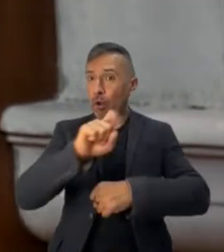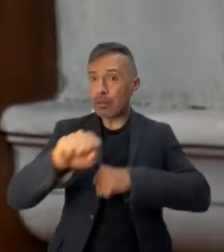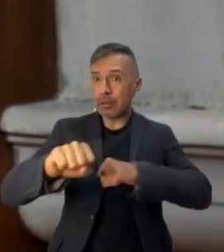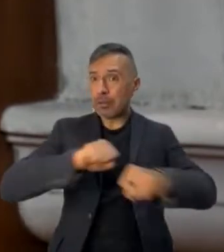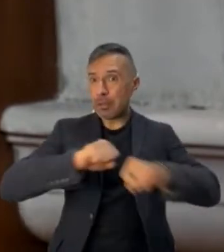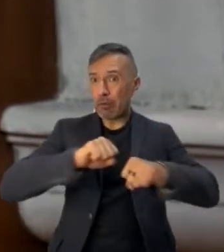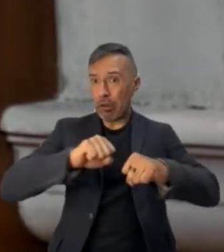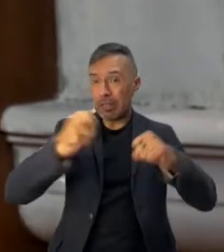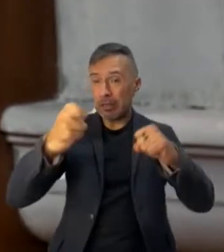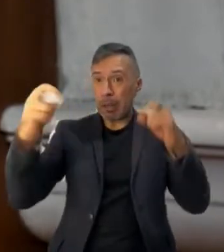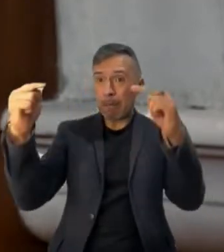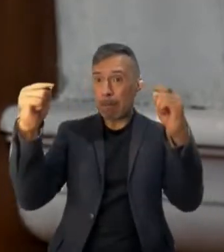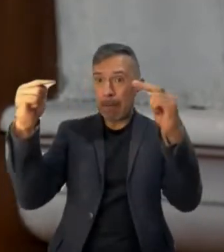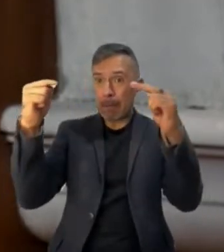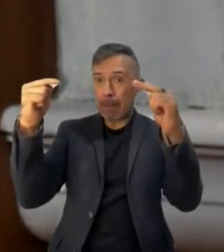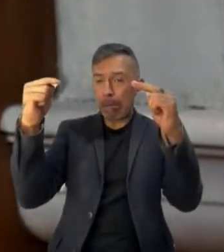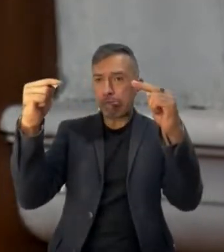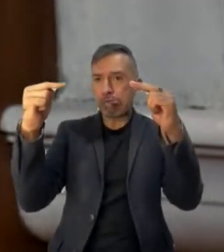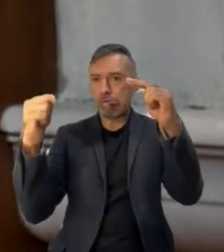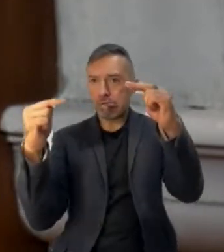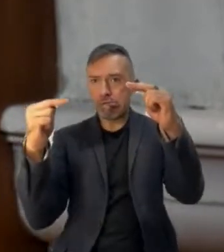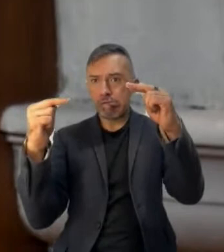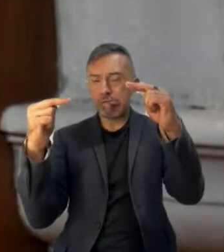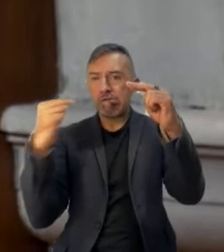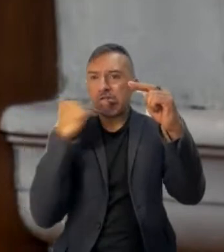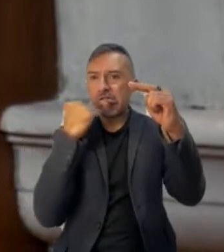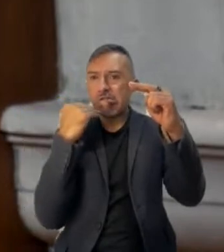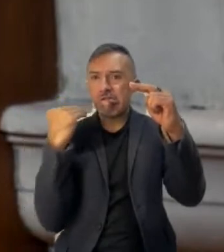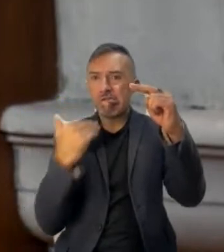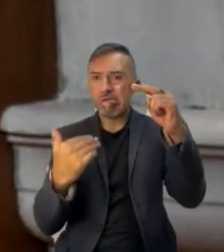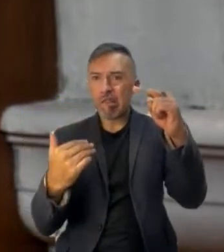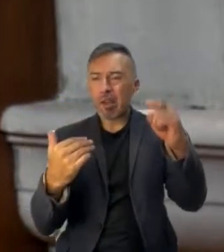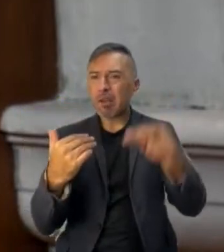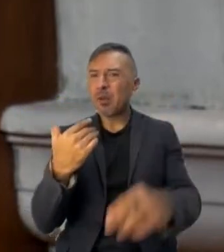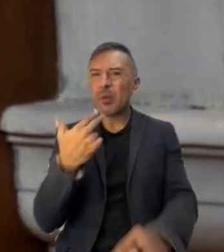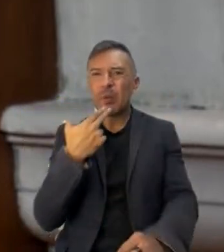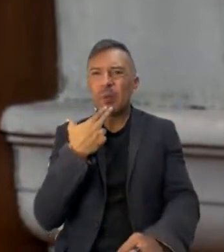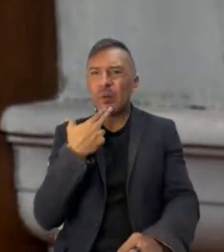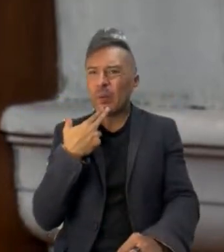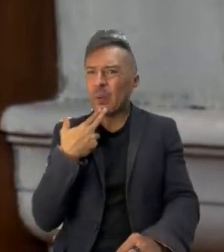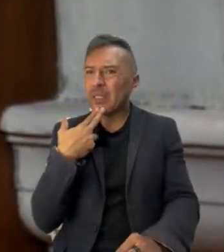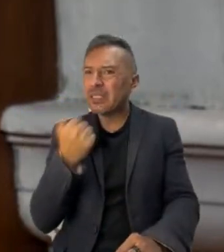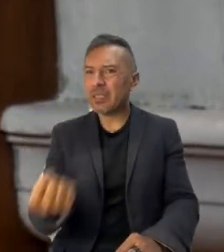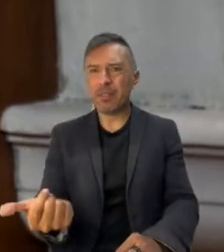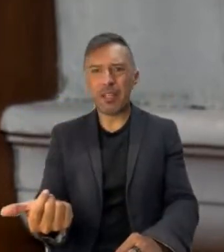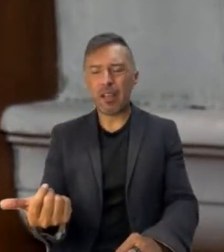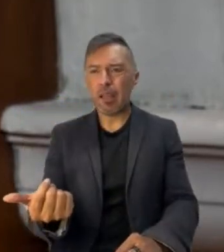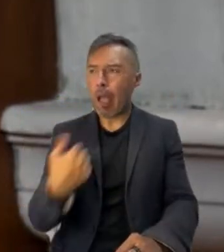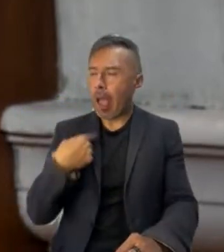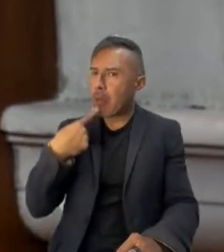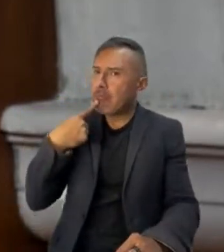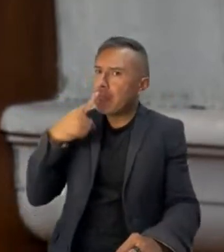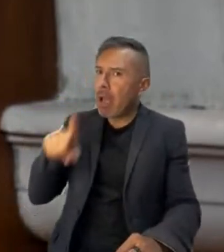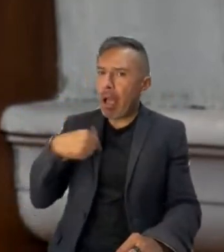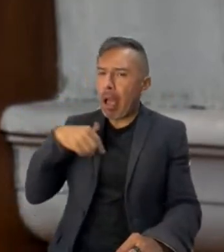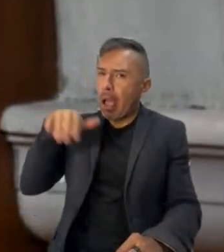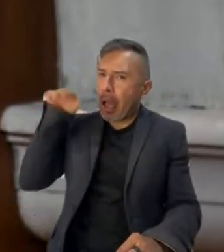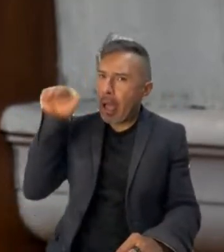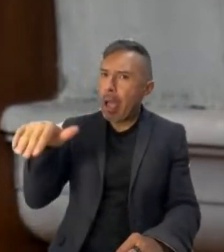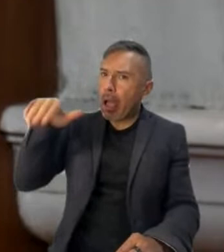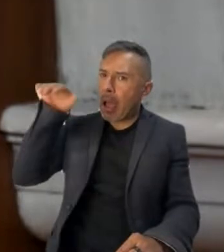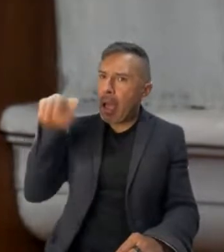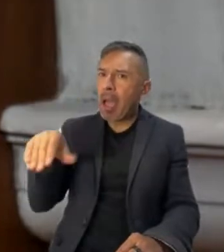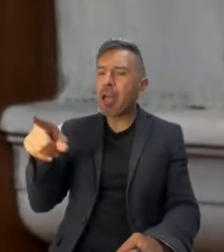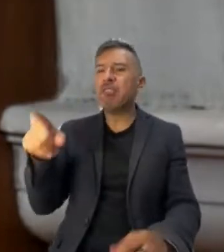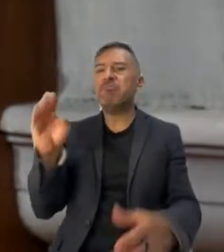no funciona. No funciona y nunca nos dieron resultado. Y en esta tribuna el